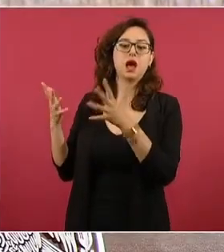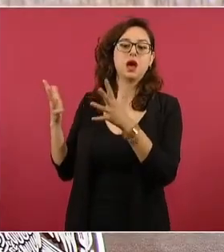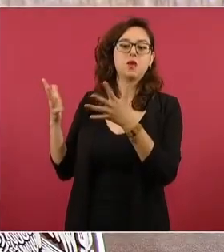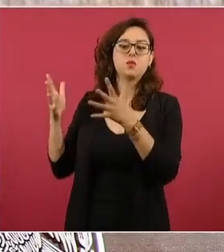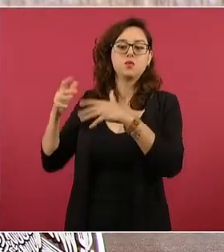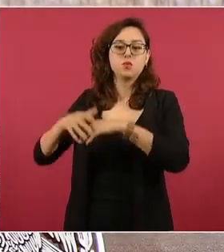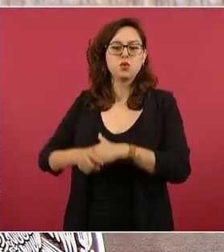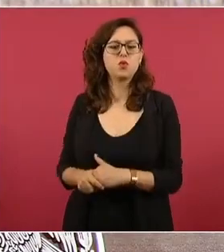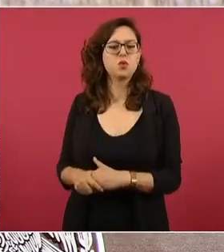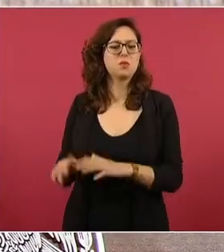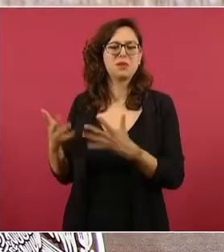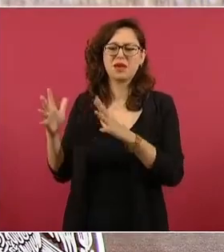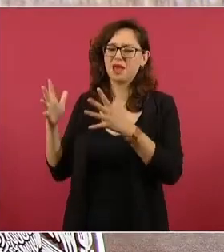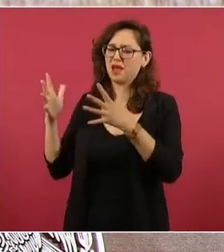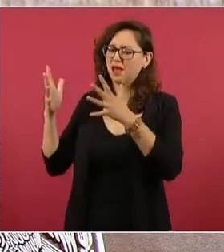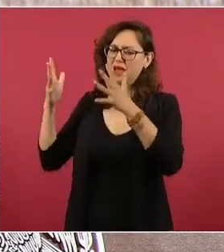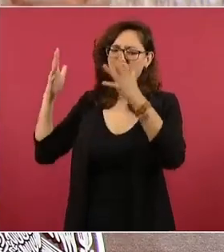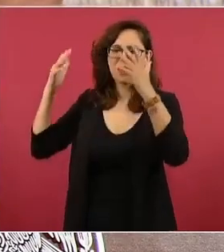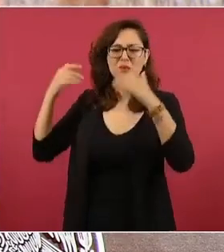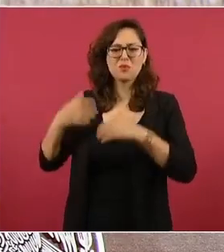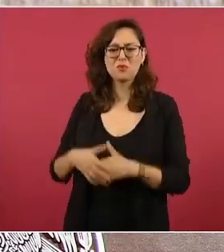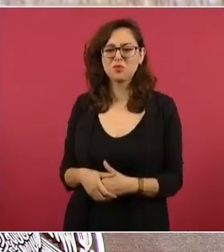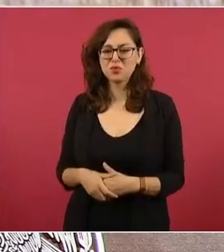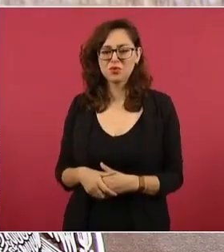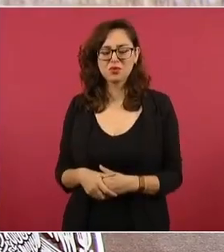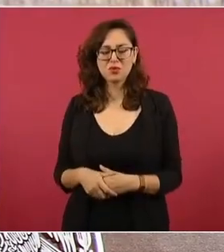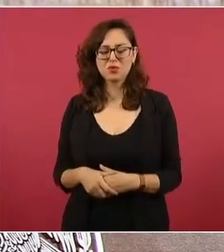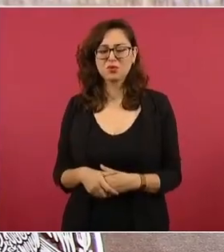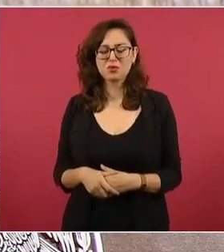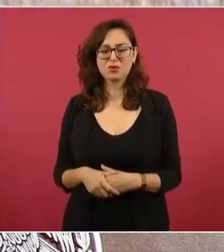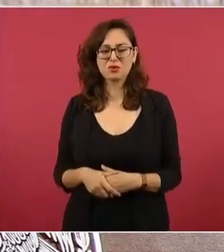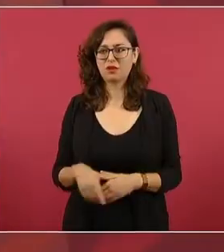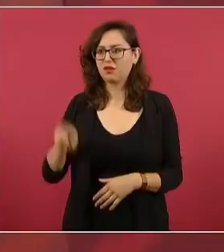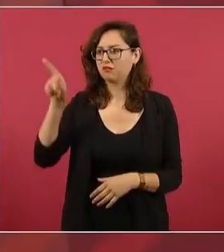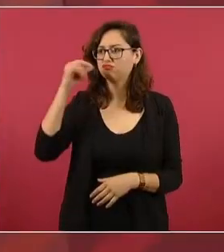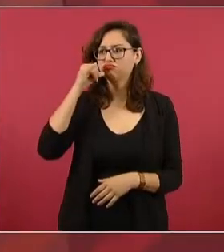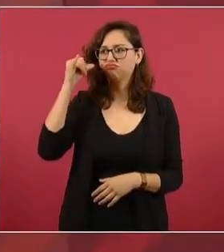cuando salieron les hicieron homenajes.